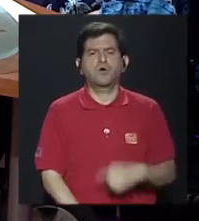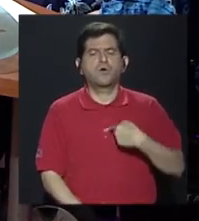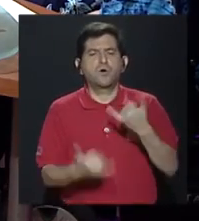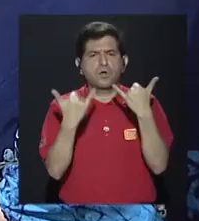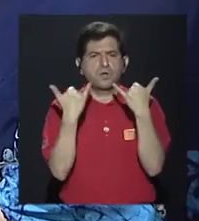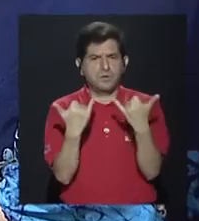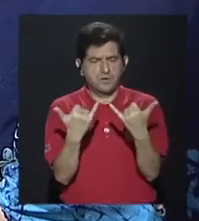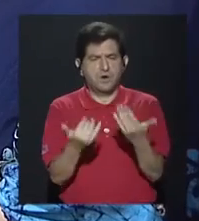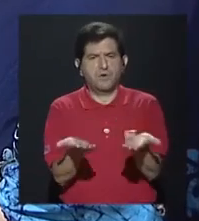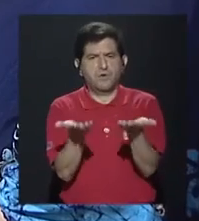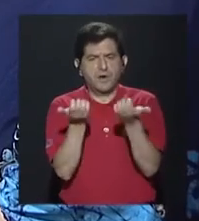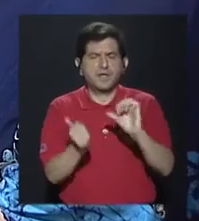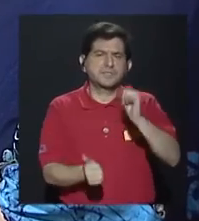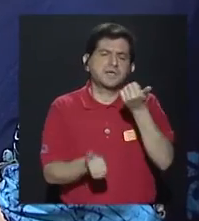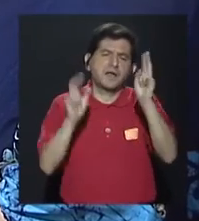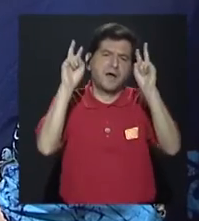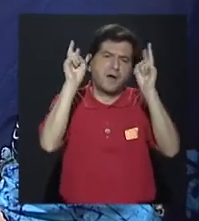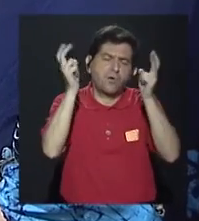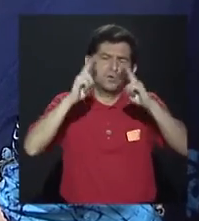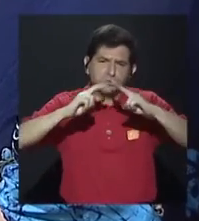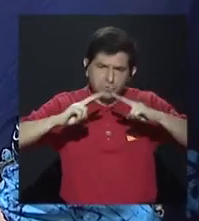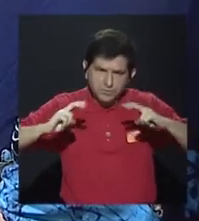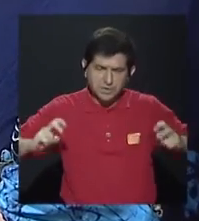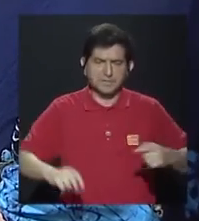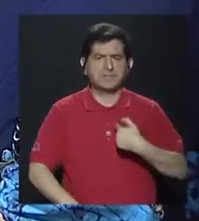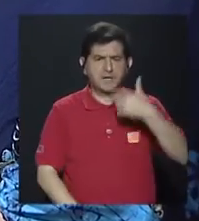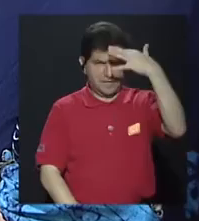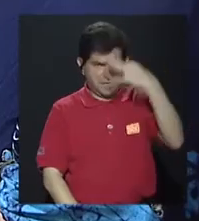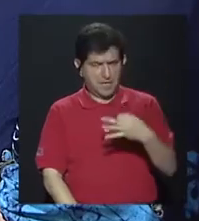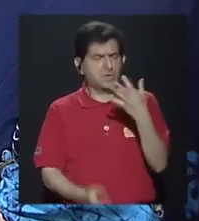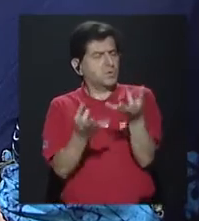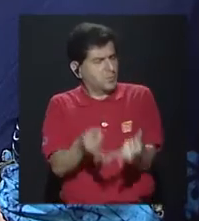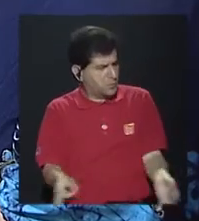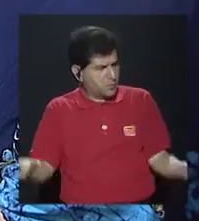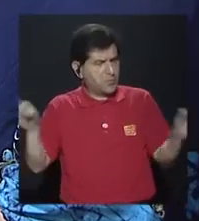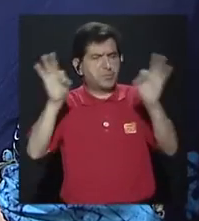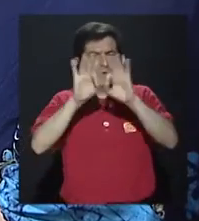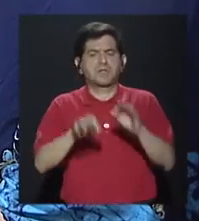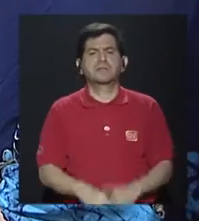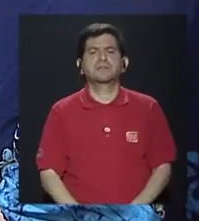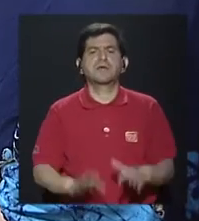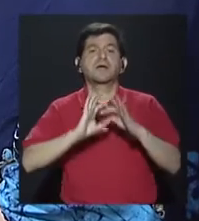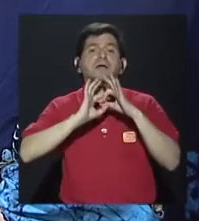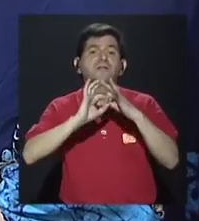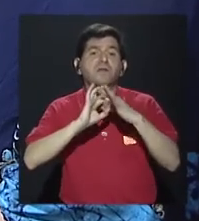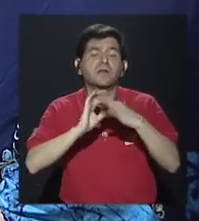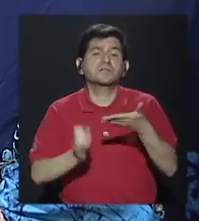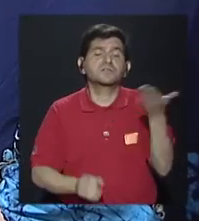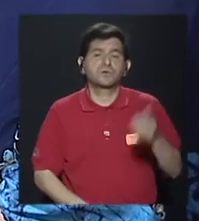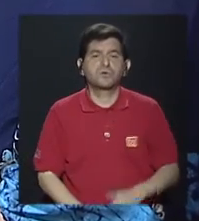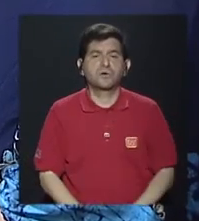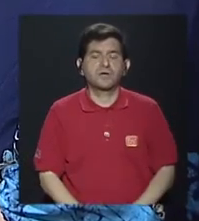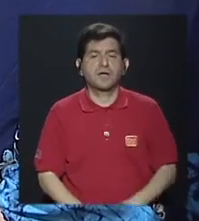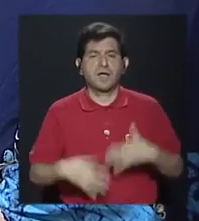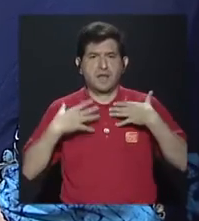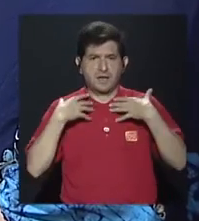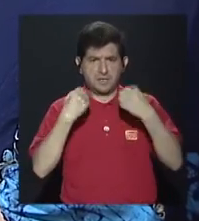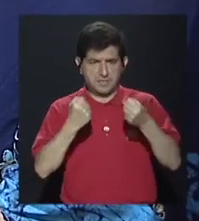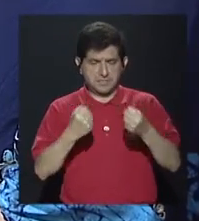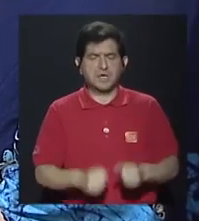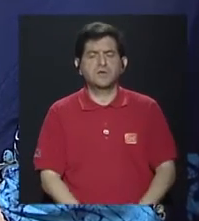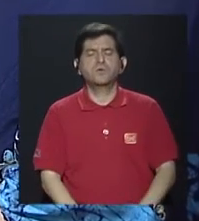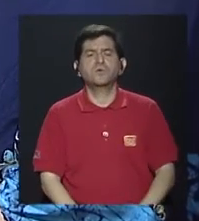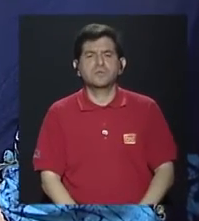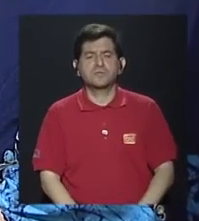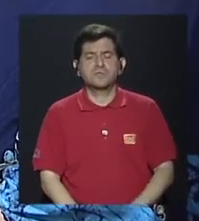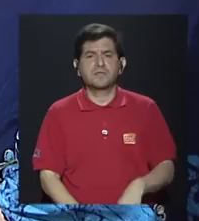quisiera tocar otro tema que a mí me parece que es fundamental y es lo que tiene que ver con la salud sexual y reproductiva,